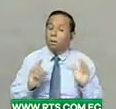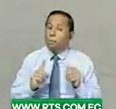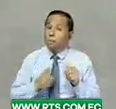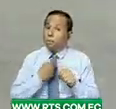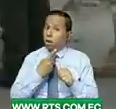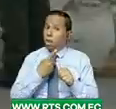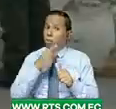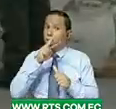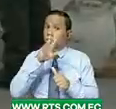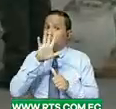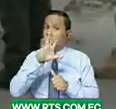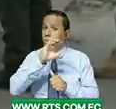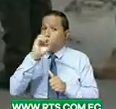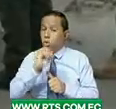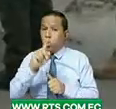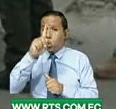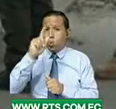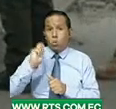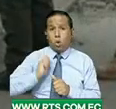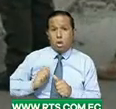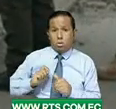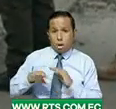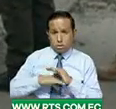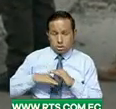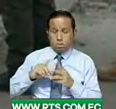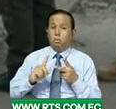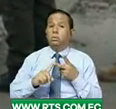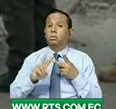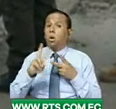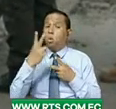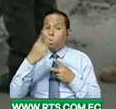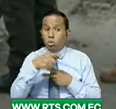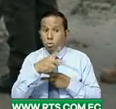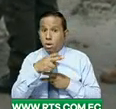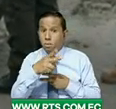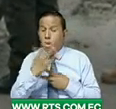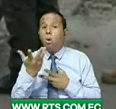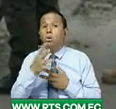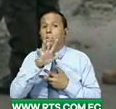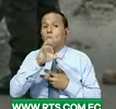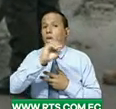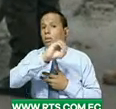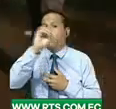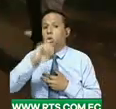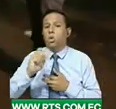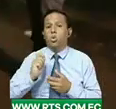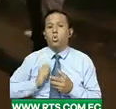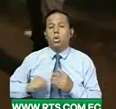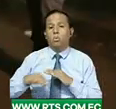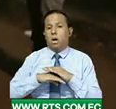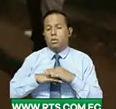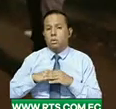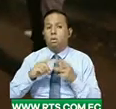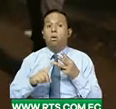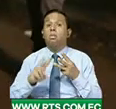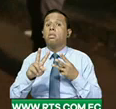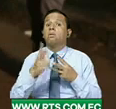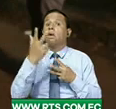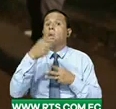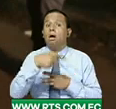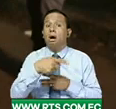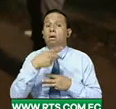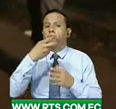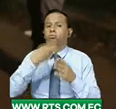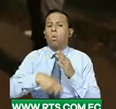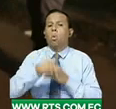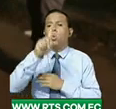el 25% del salario básico unificado, por segunda ocasión con el 50%, la tercera vez con un salario básico